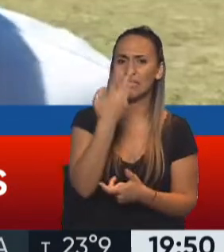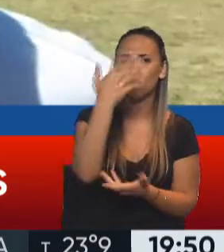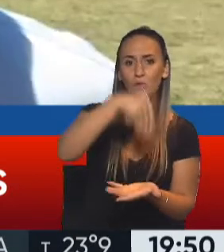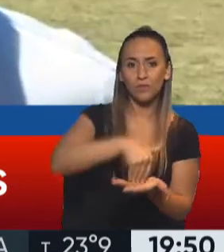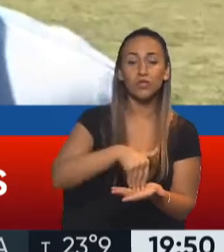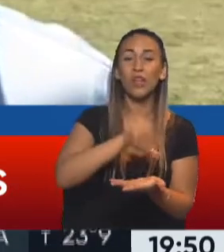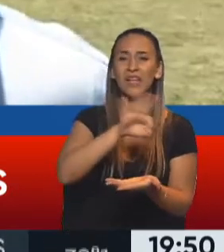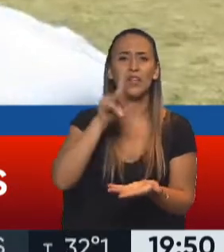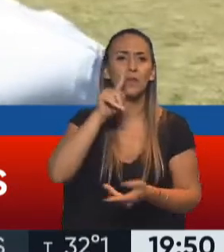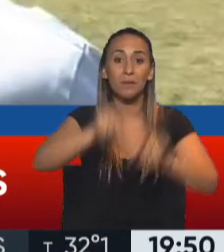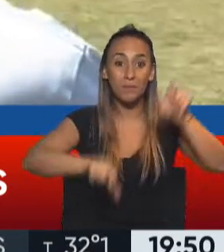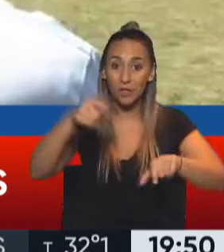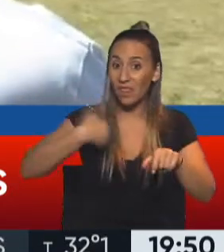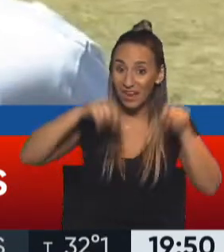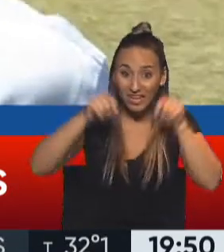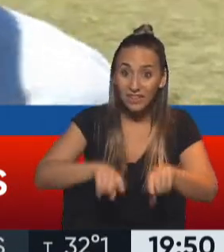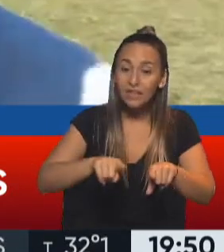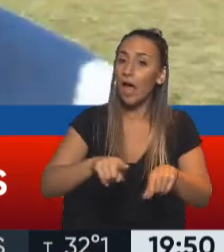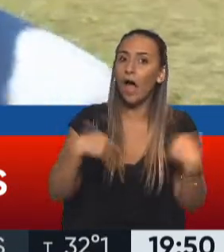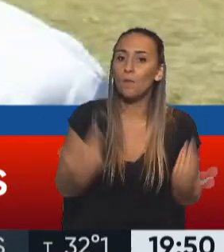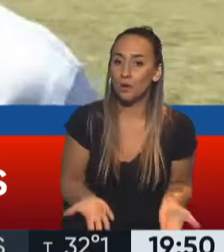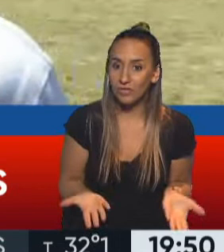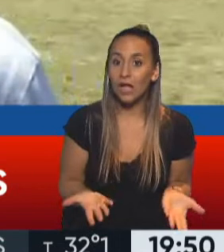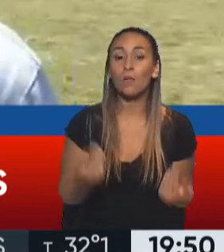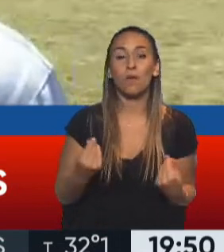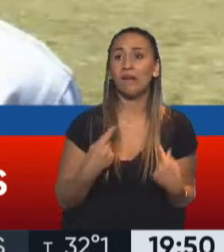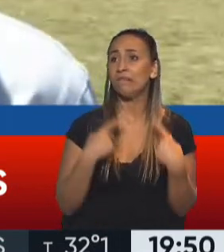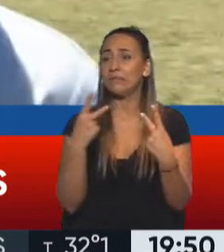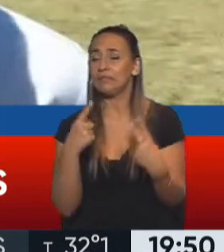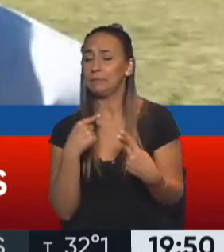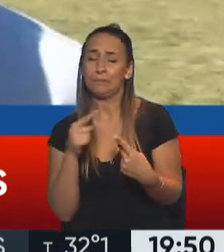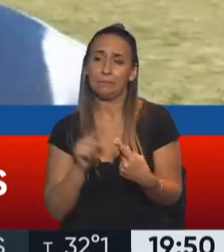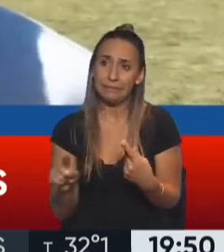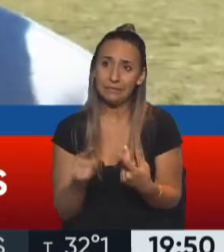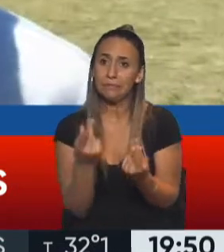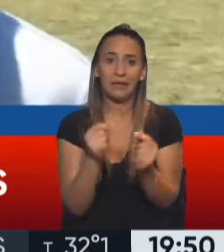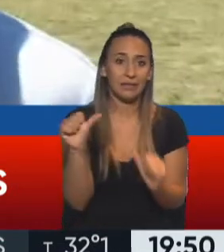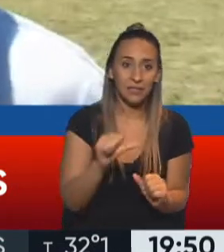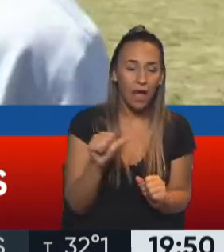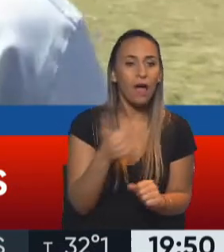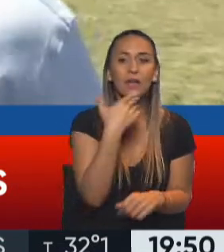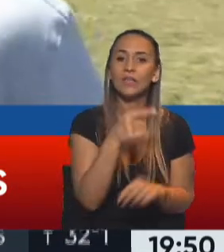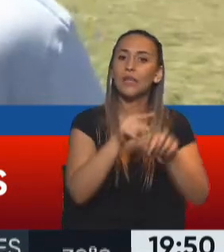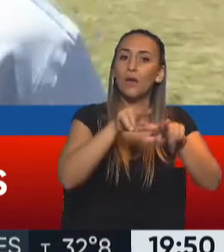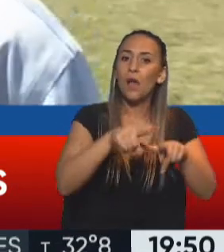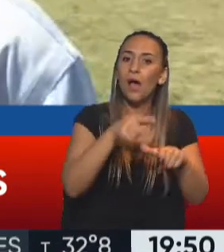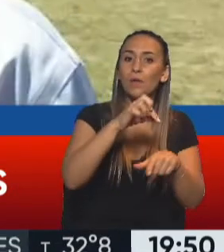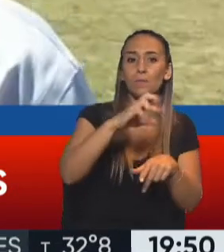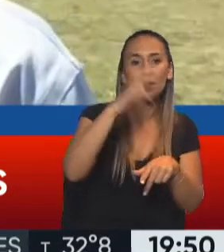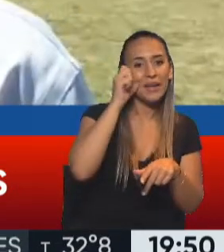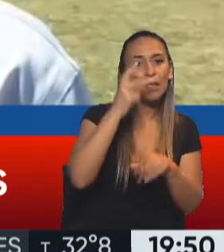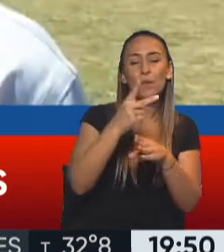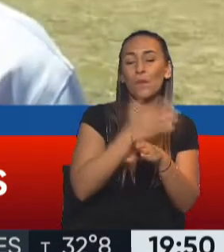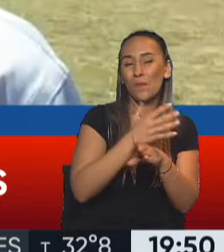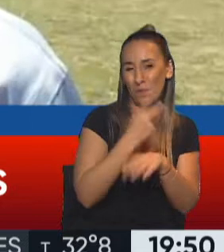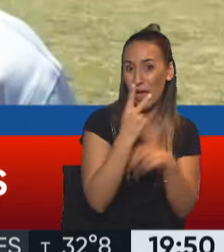que lo han disfrutado, que por ahí no se podían ir de vacaciones y el Previaje les dio el empujón final para irse. Así que la idea es que quede y como toda política pública